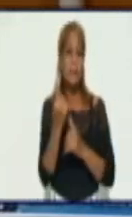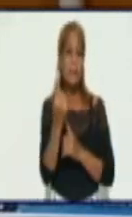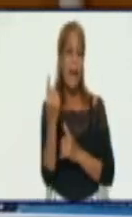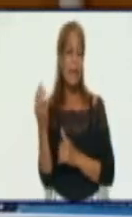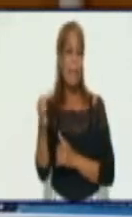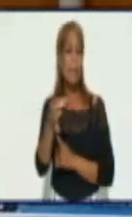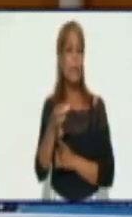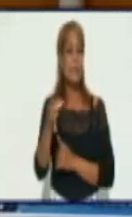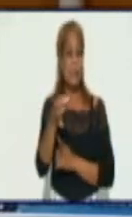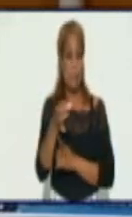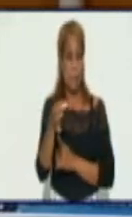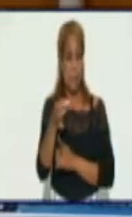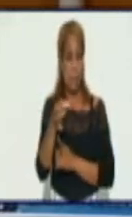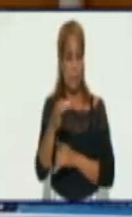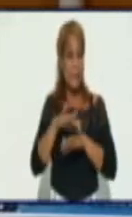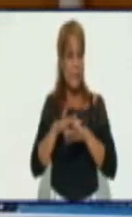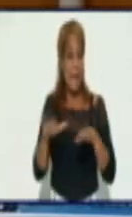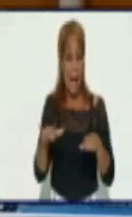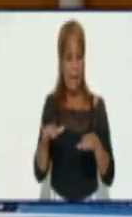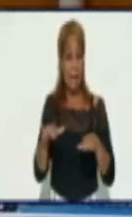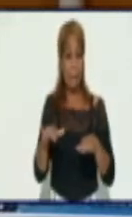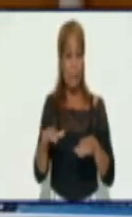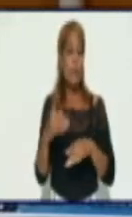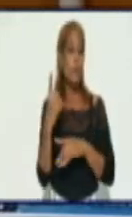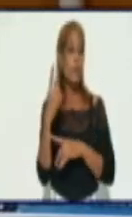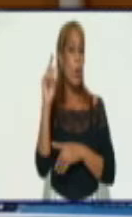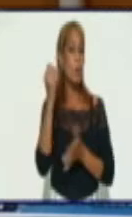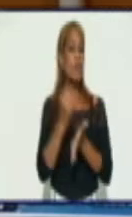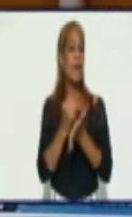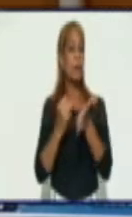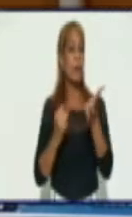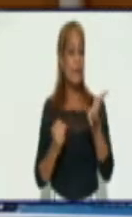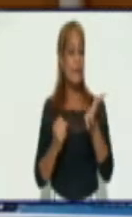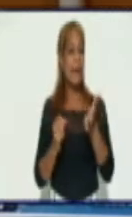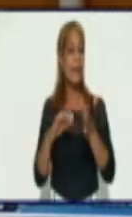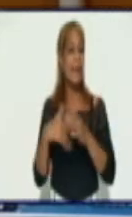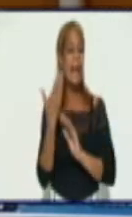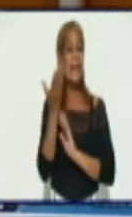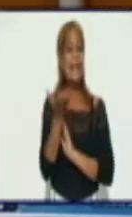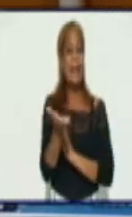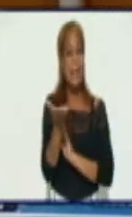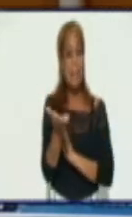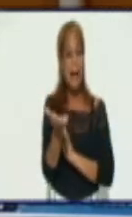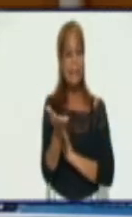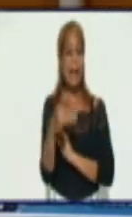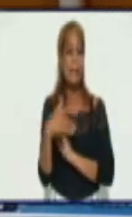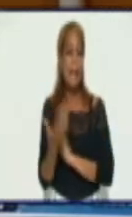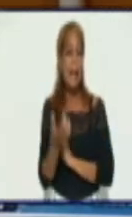municipios sólo se autorizan las demandas de la economía